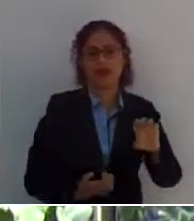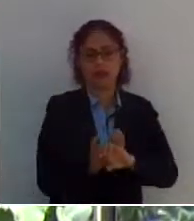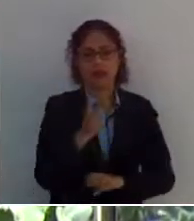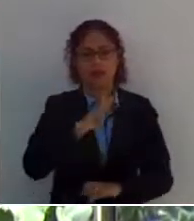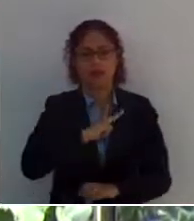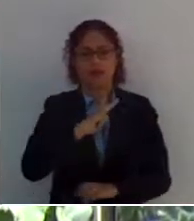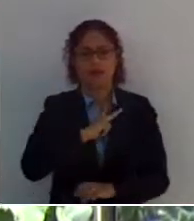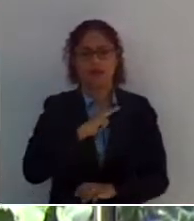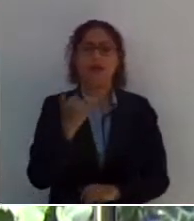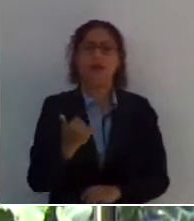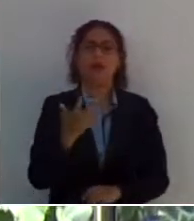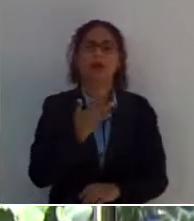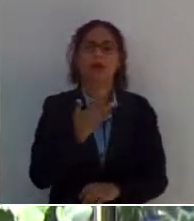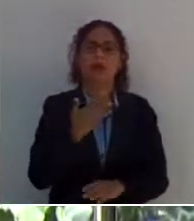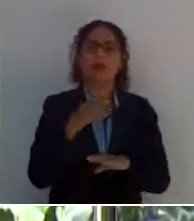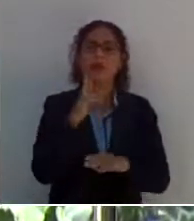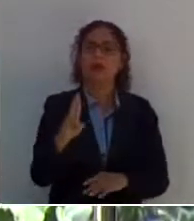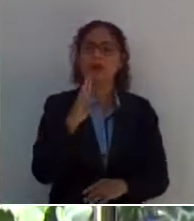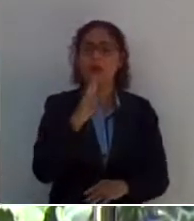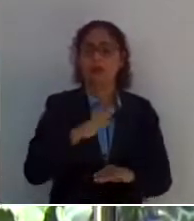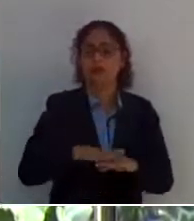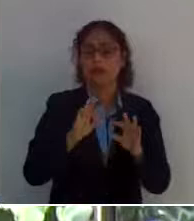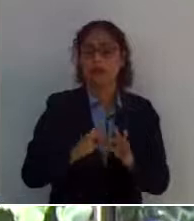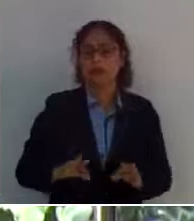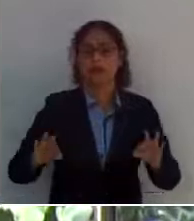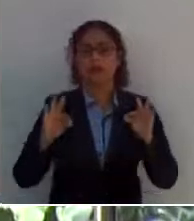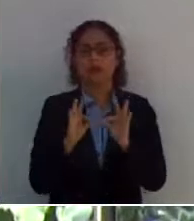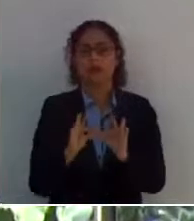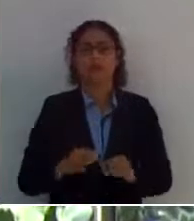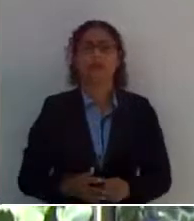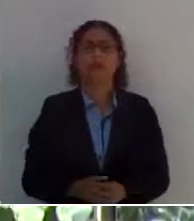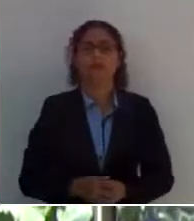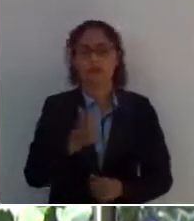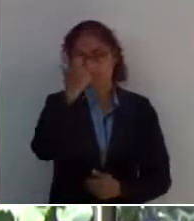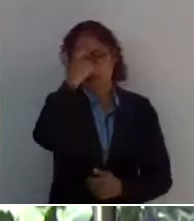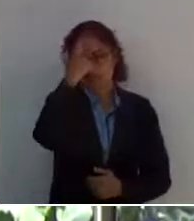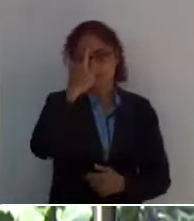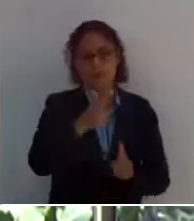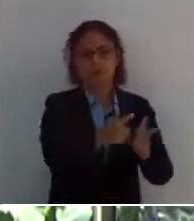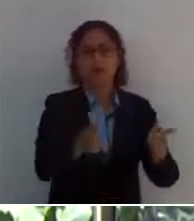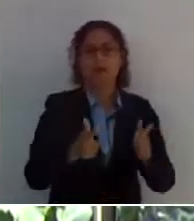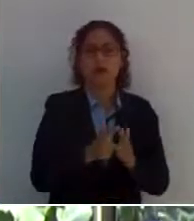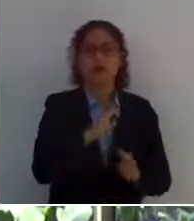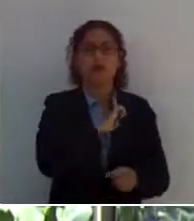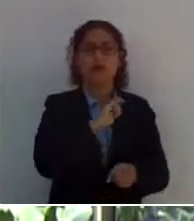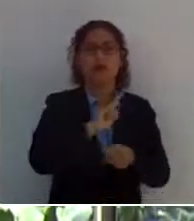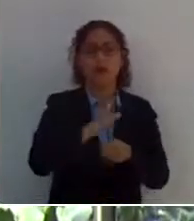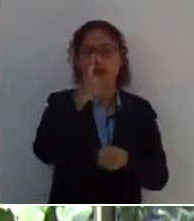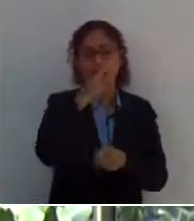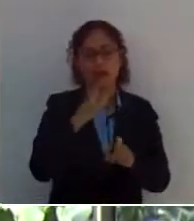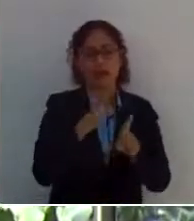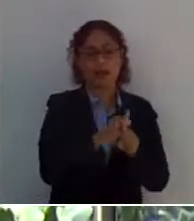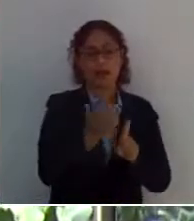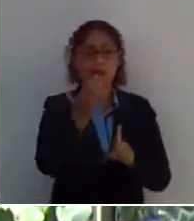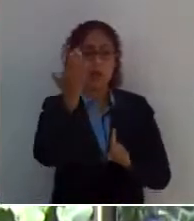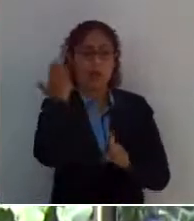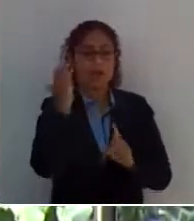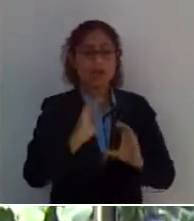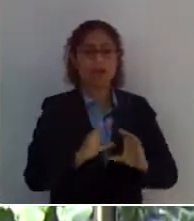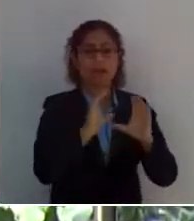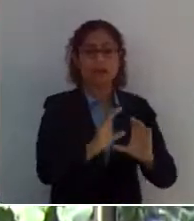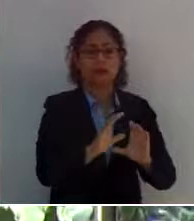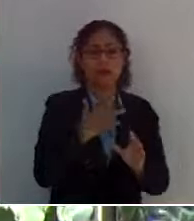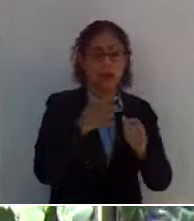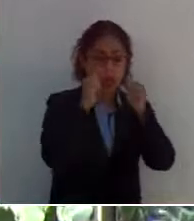que han venido dando resultados importantes. La creación del Grupo Especializado para la Prevención y Atención de la